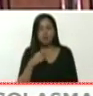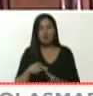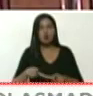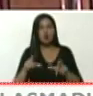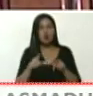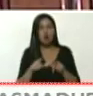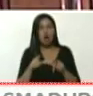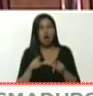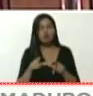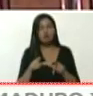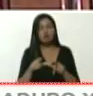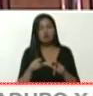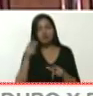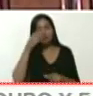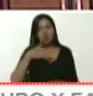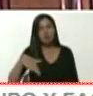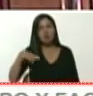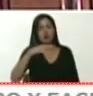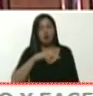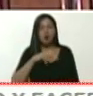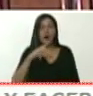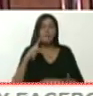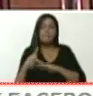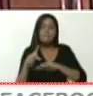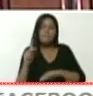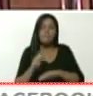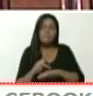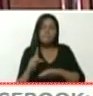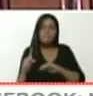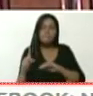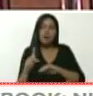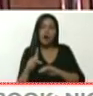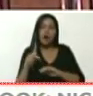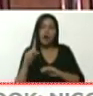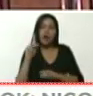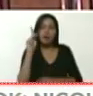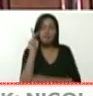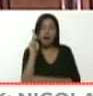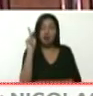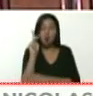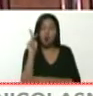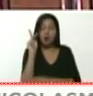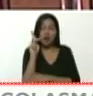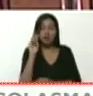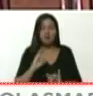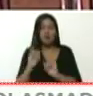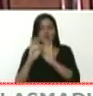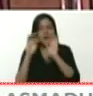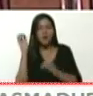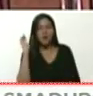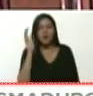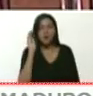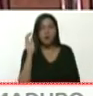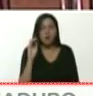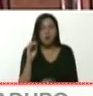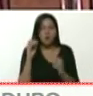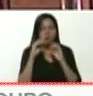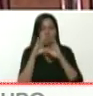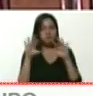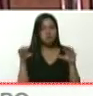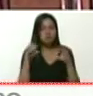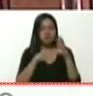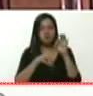La Pueblita, parroquia Mendoza, municipio Valera, Estado Trujillo, en una asamblea popular de